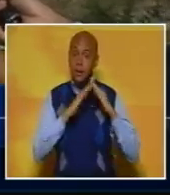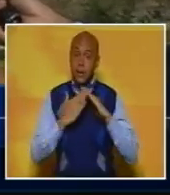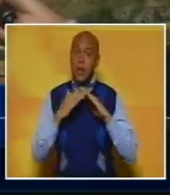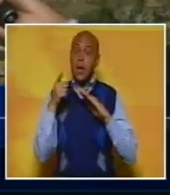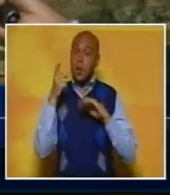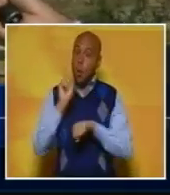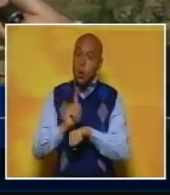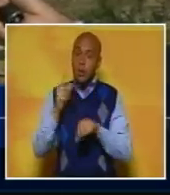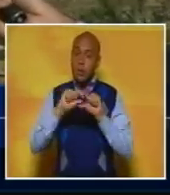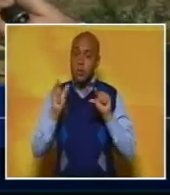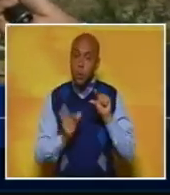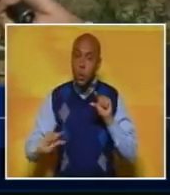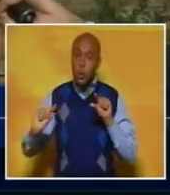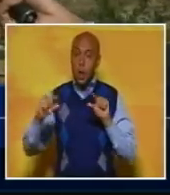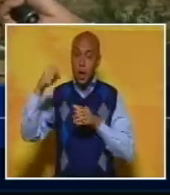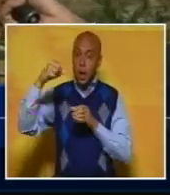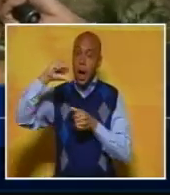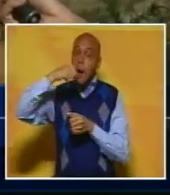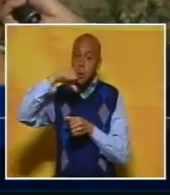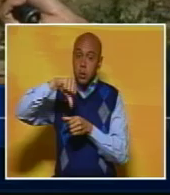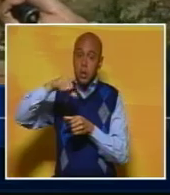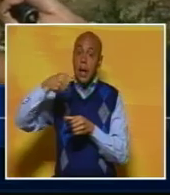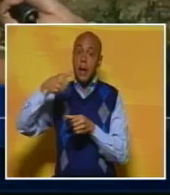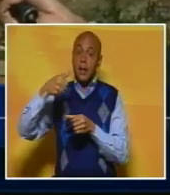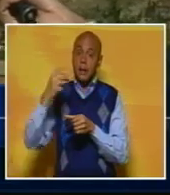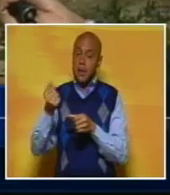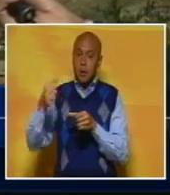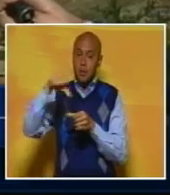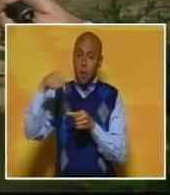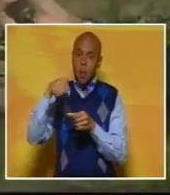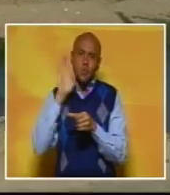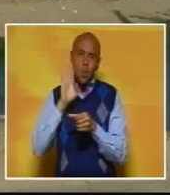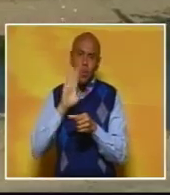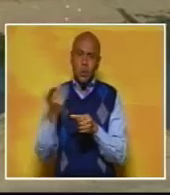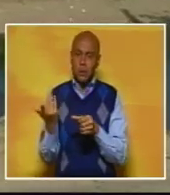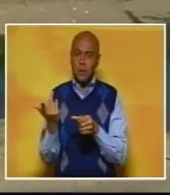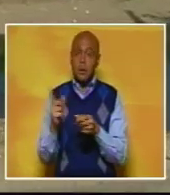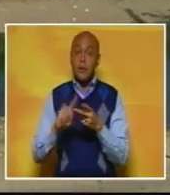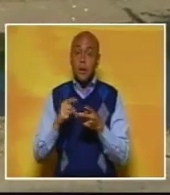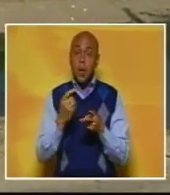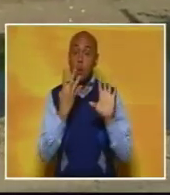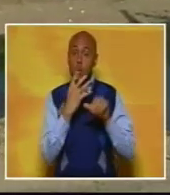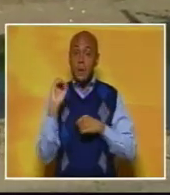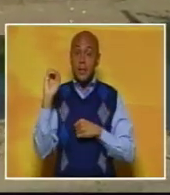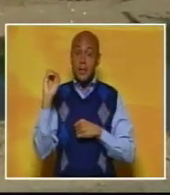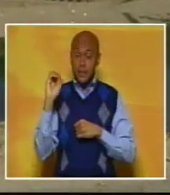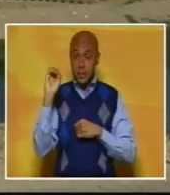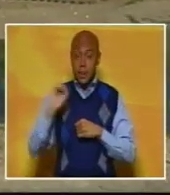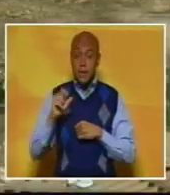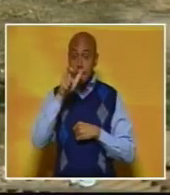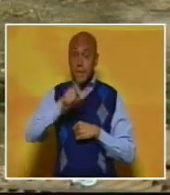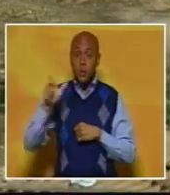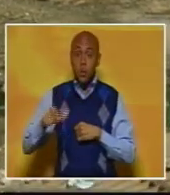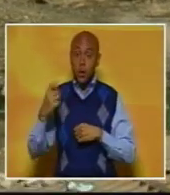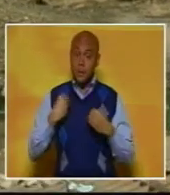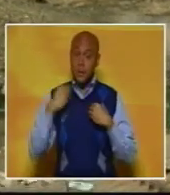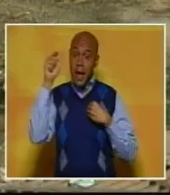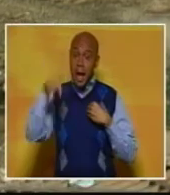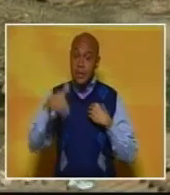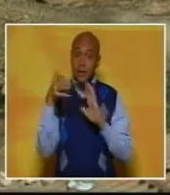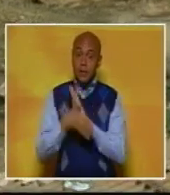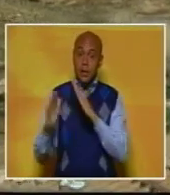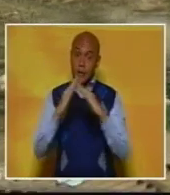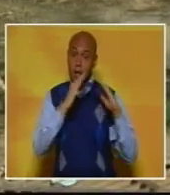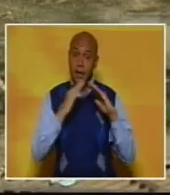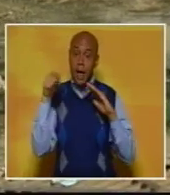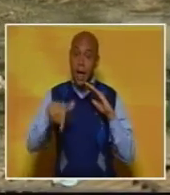por tubería y si les llega, a rato hay que botarla porque el agua se pone hedionda. Son más de 900 personas que habitan acá en el sector La Flor